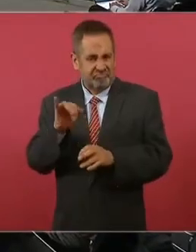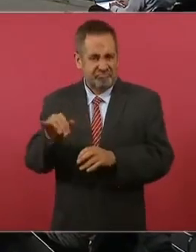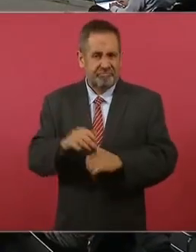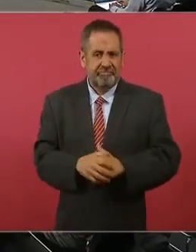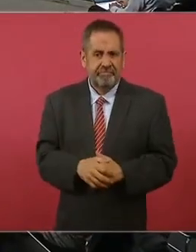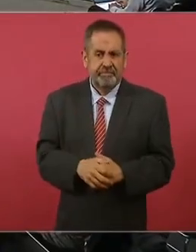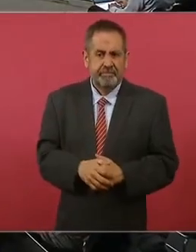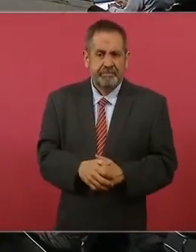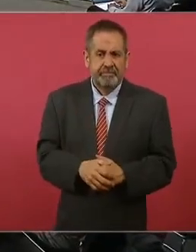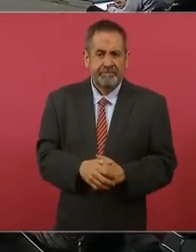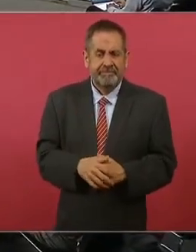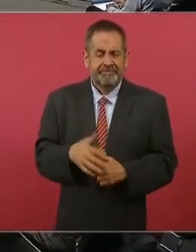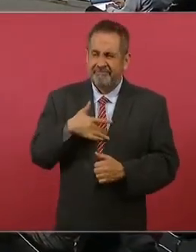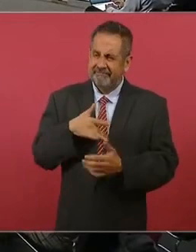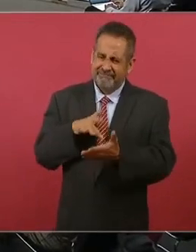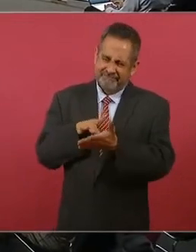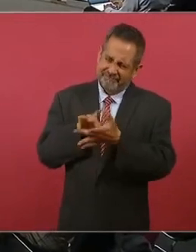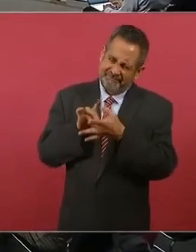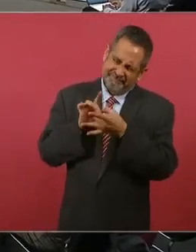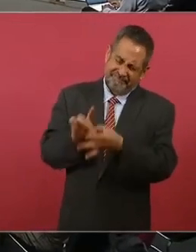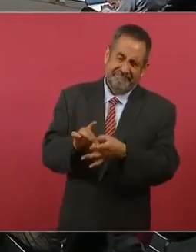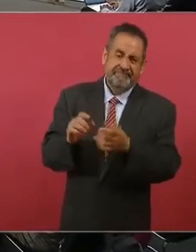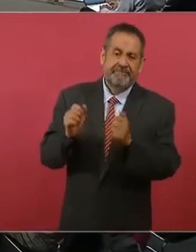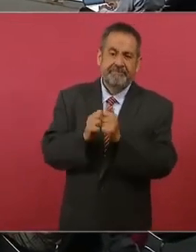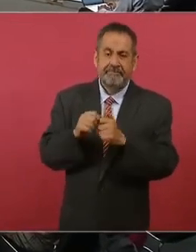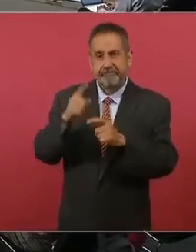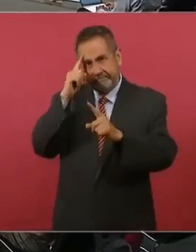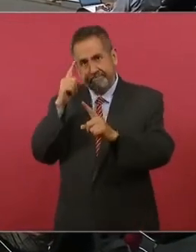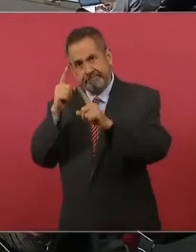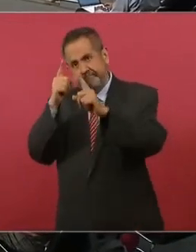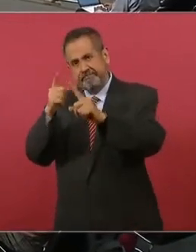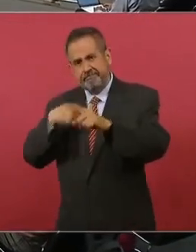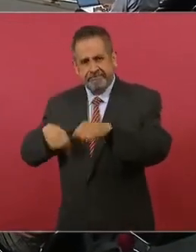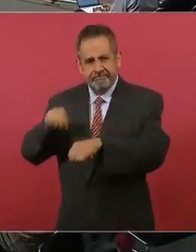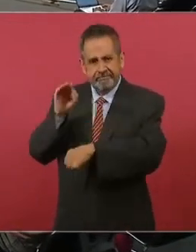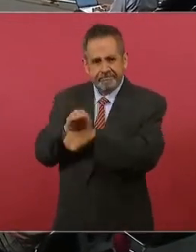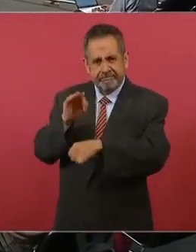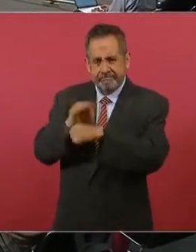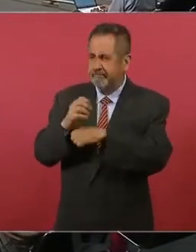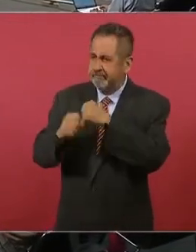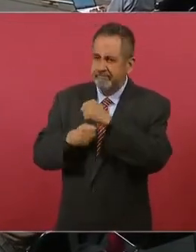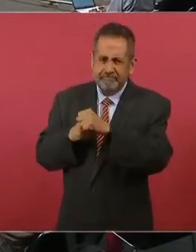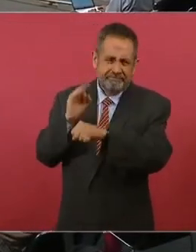y nuestra lealtad tiene que ver con la causa que defendemos.